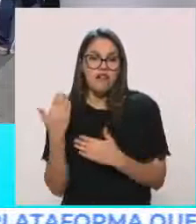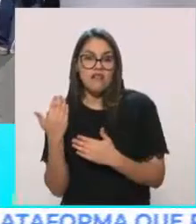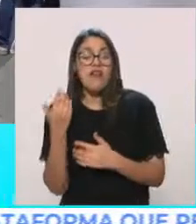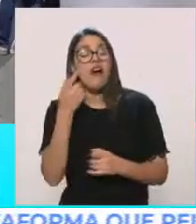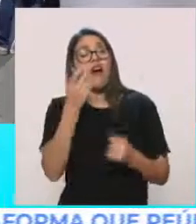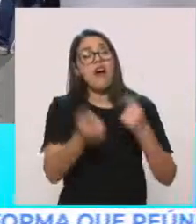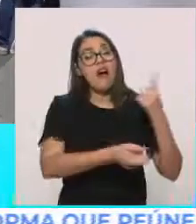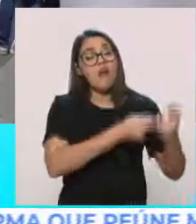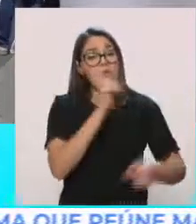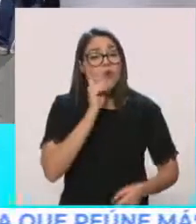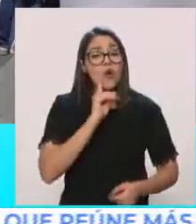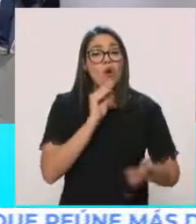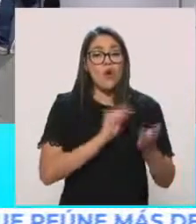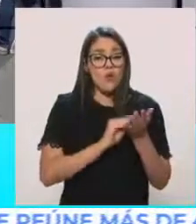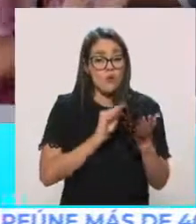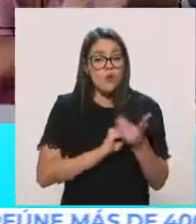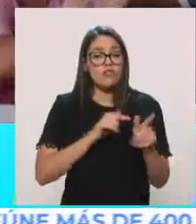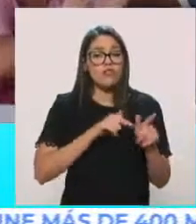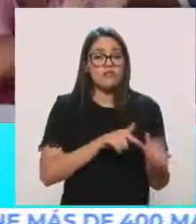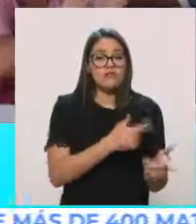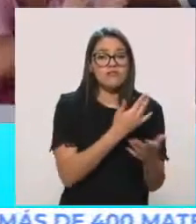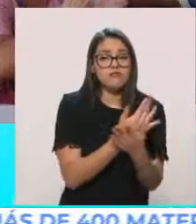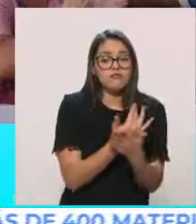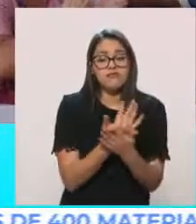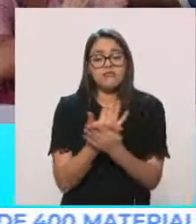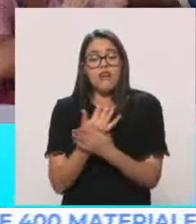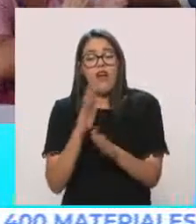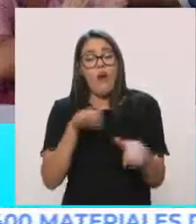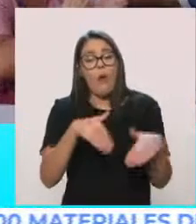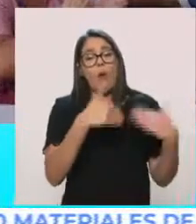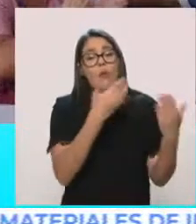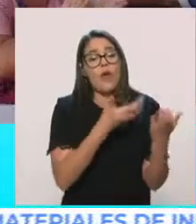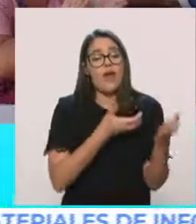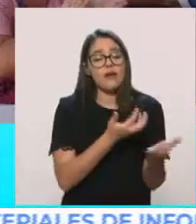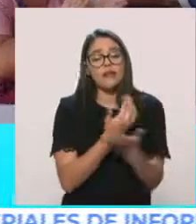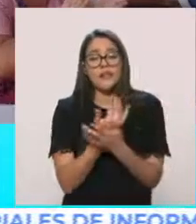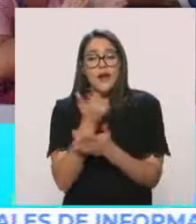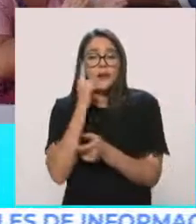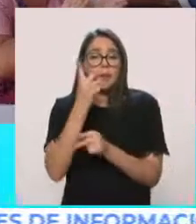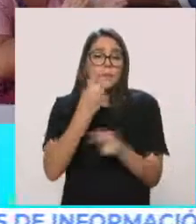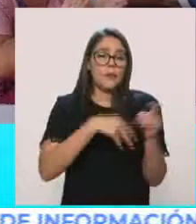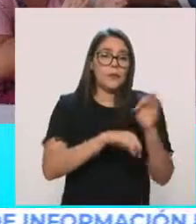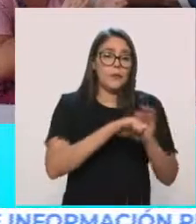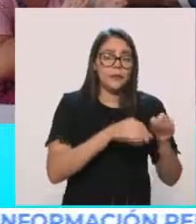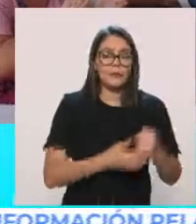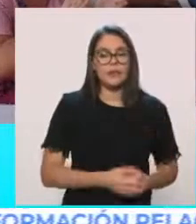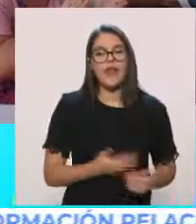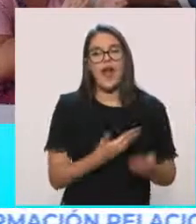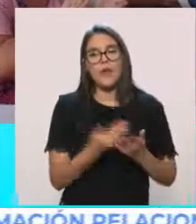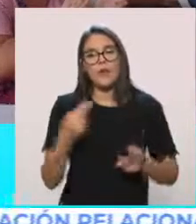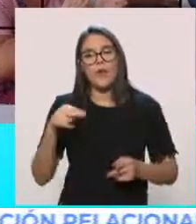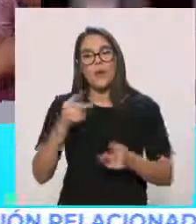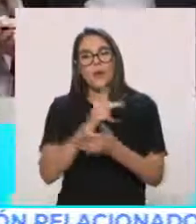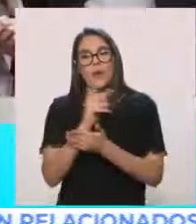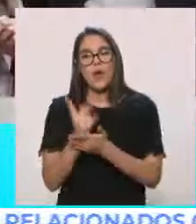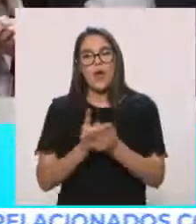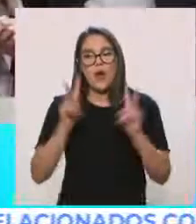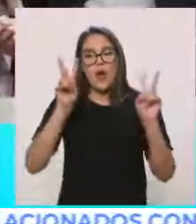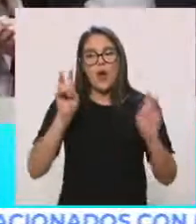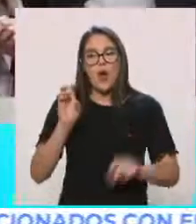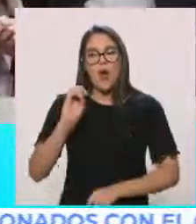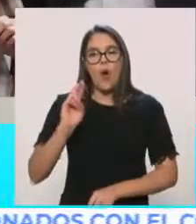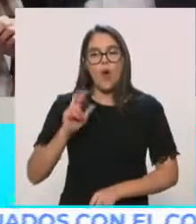siguen en el trabajo sexual. Ahorita el programa Orquídeas de la Ciudad de México otorgó